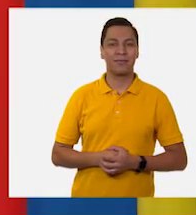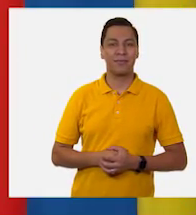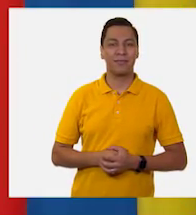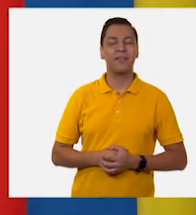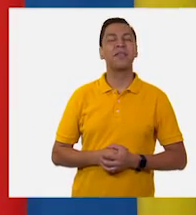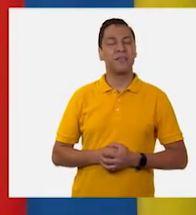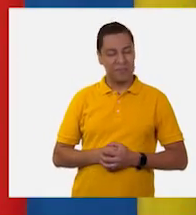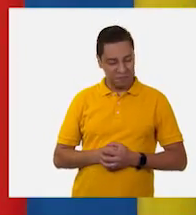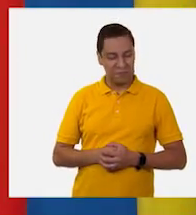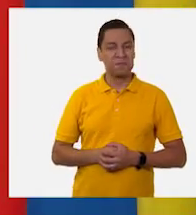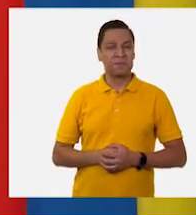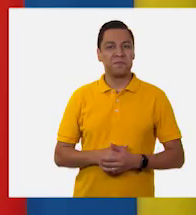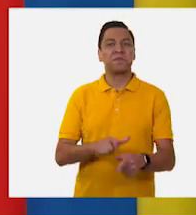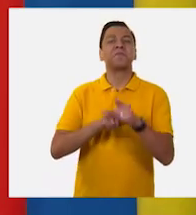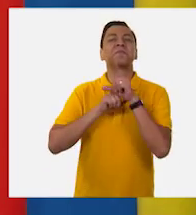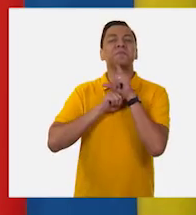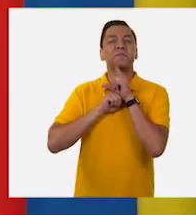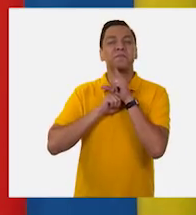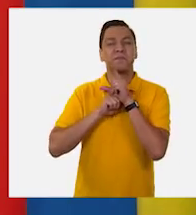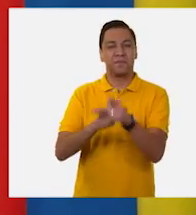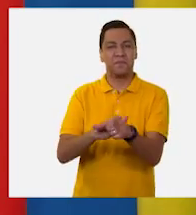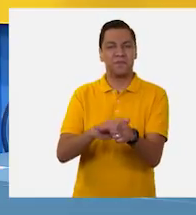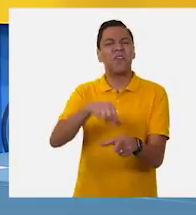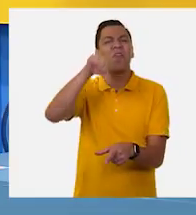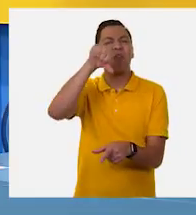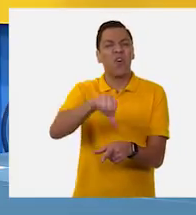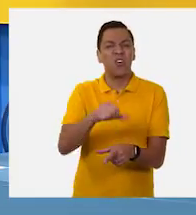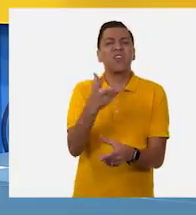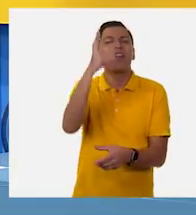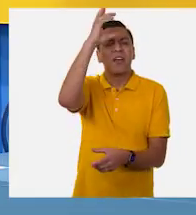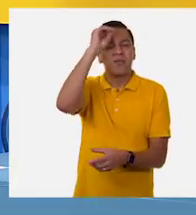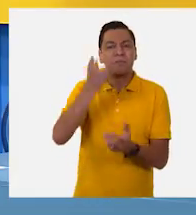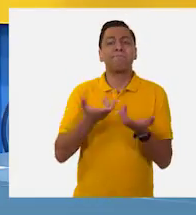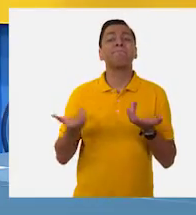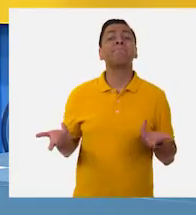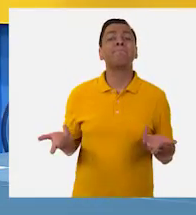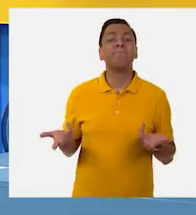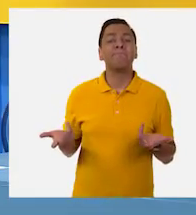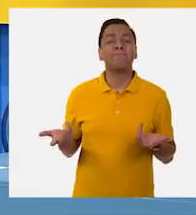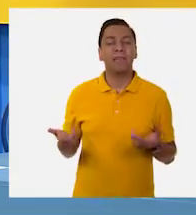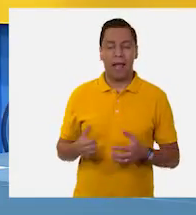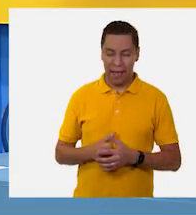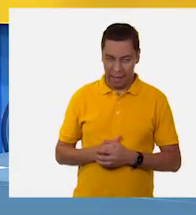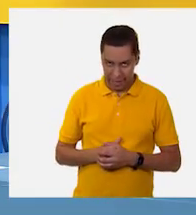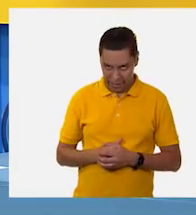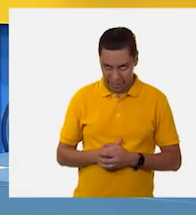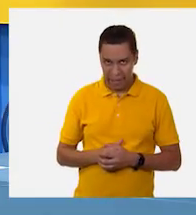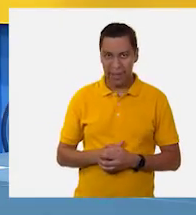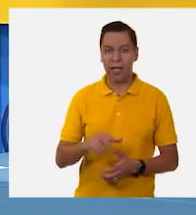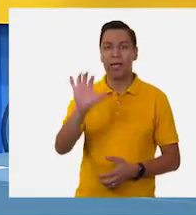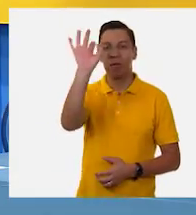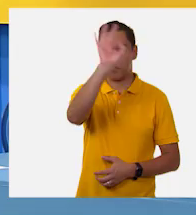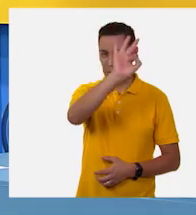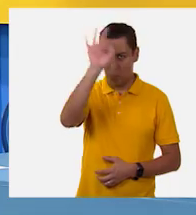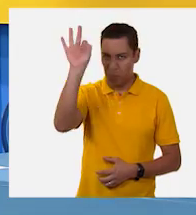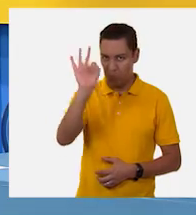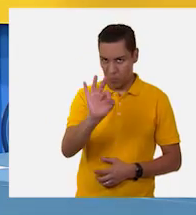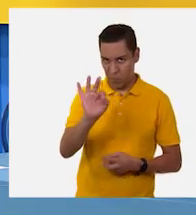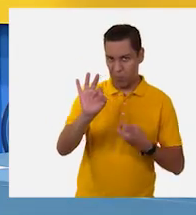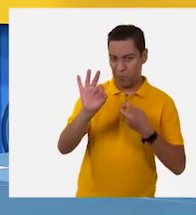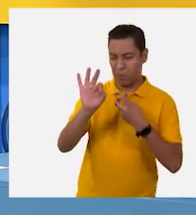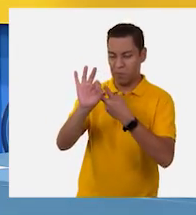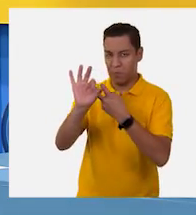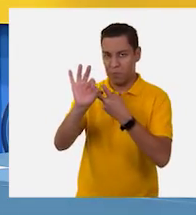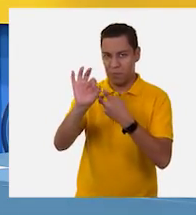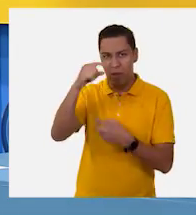Listos para lo que nos tengas preparado el día de hoy. Gracias, Jenny. El día de hoy trabajaremos con el tanto por ciento, cuando se